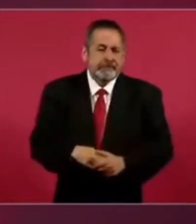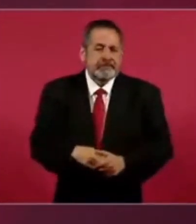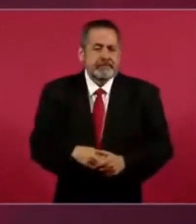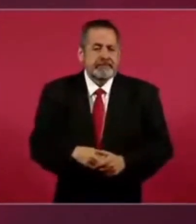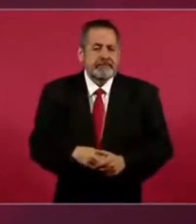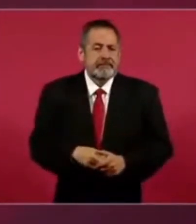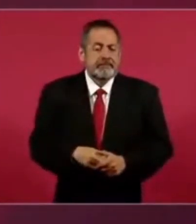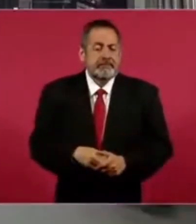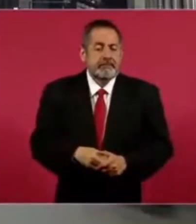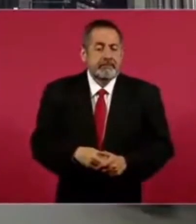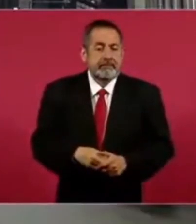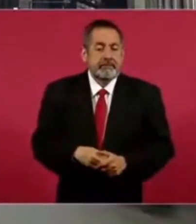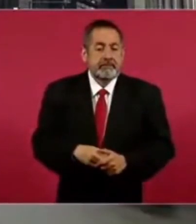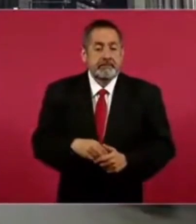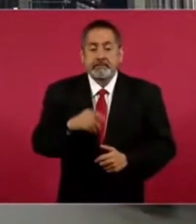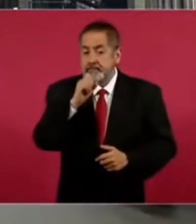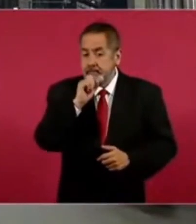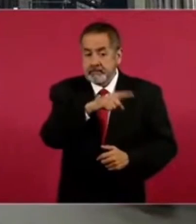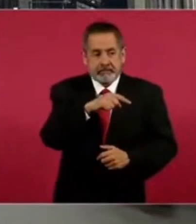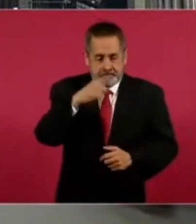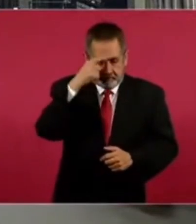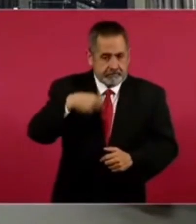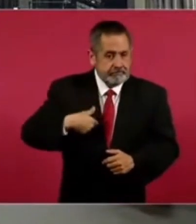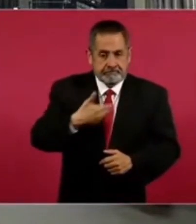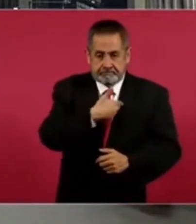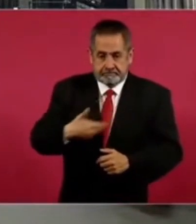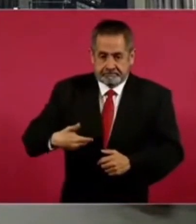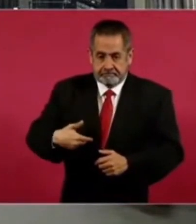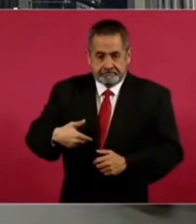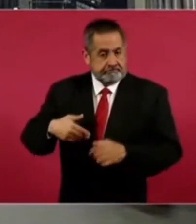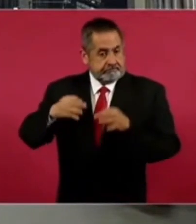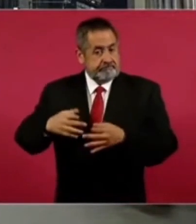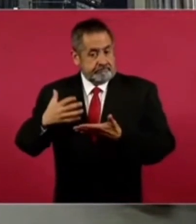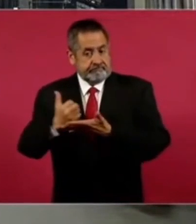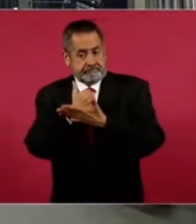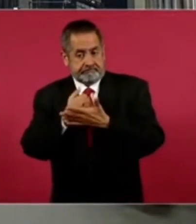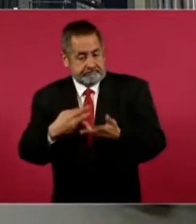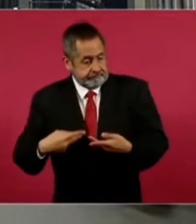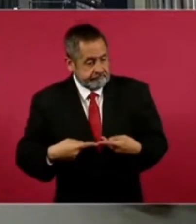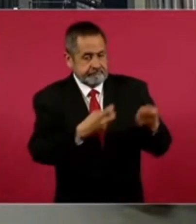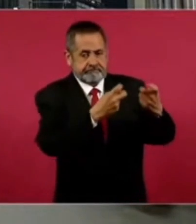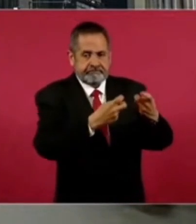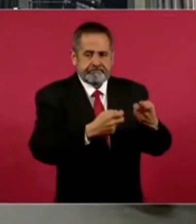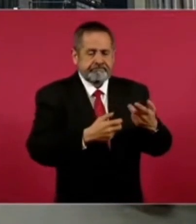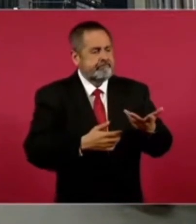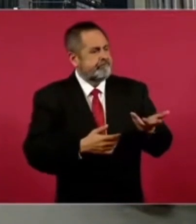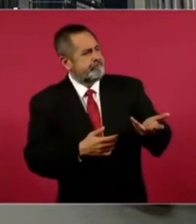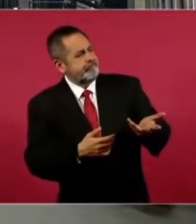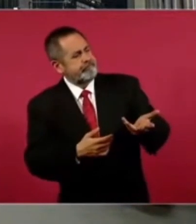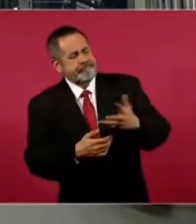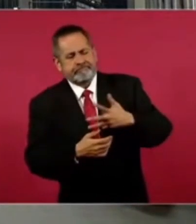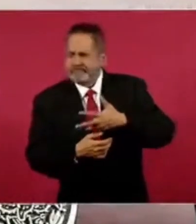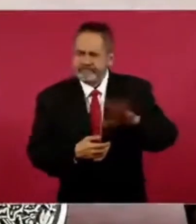Hasta cuando nos roban la presidencia, ¿por qué tomamos la decisión